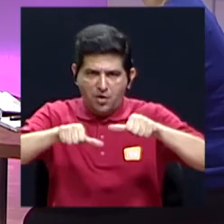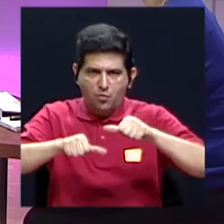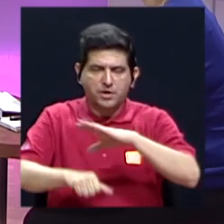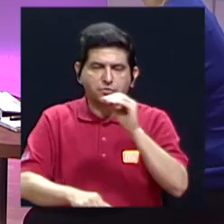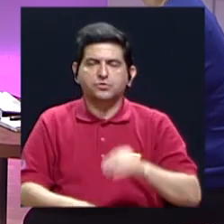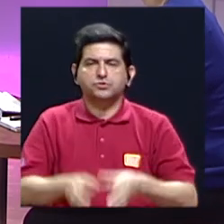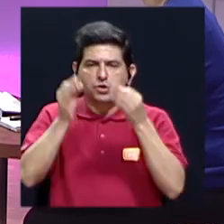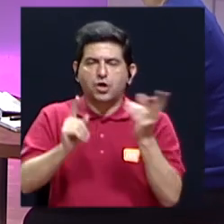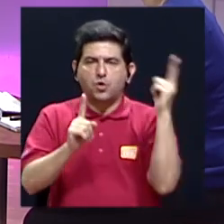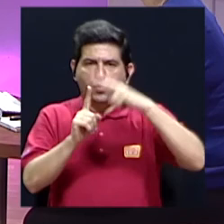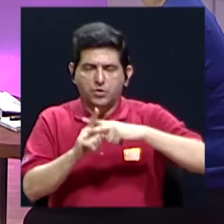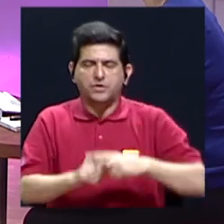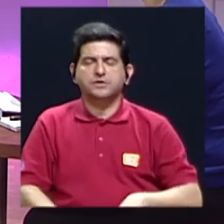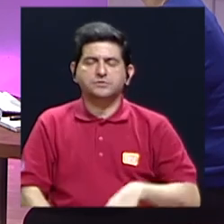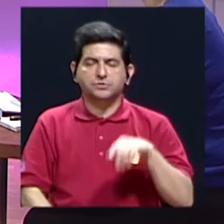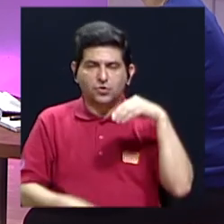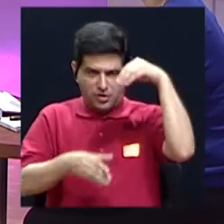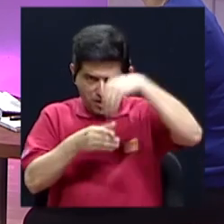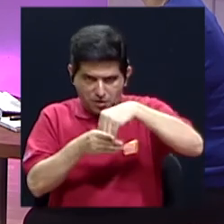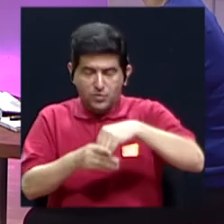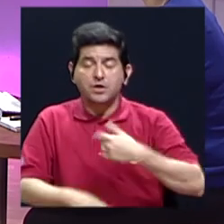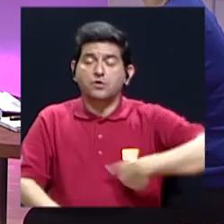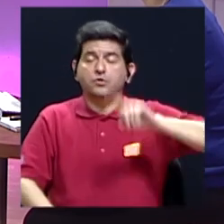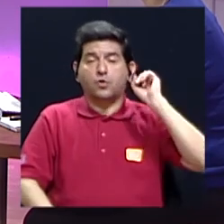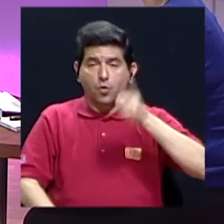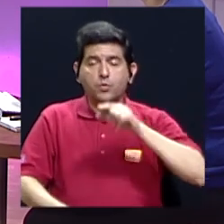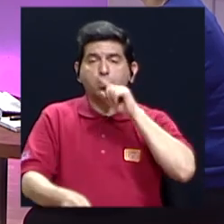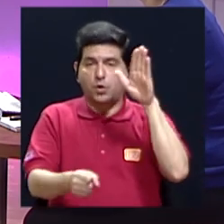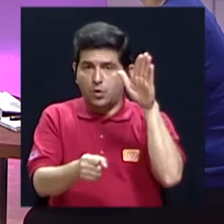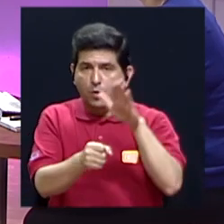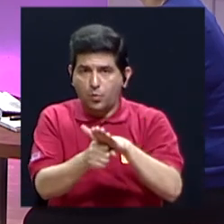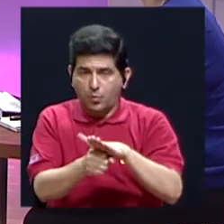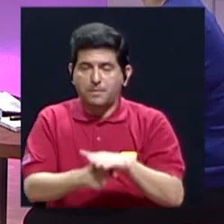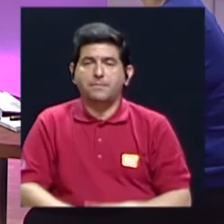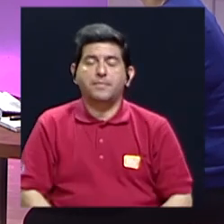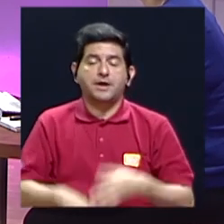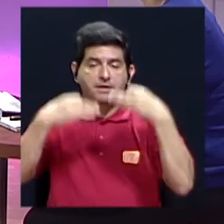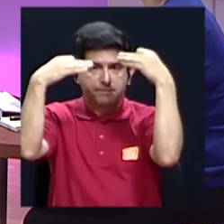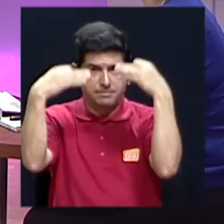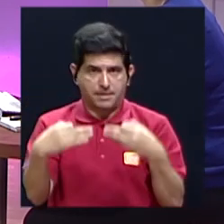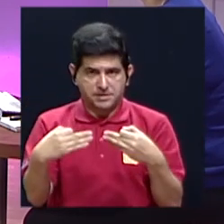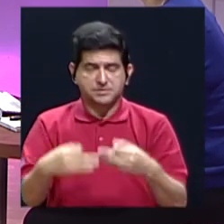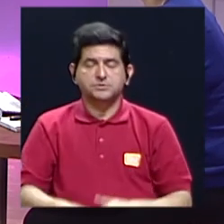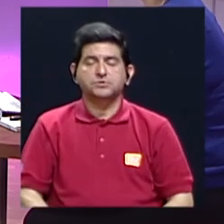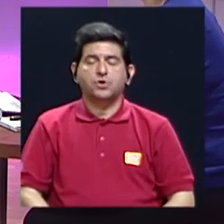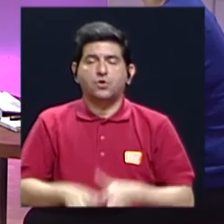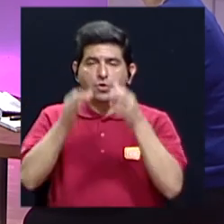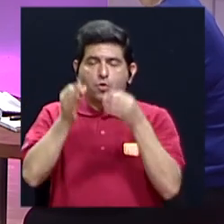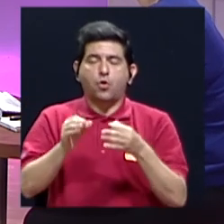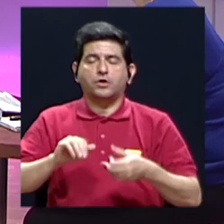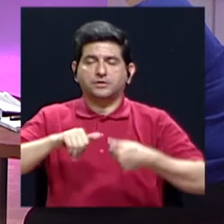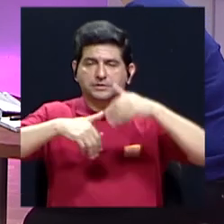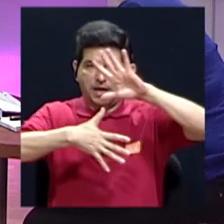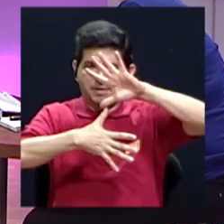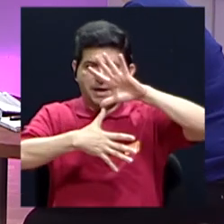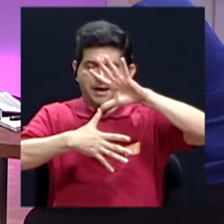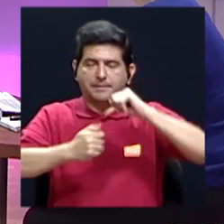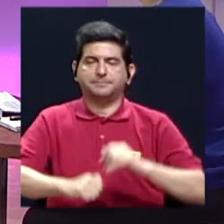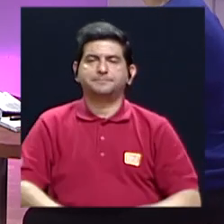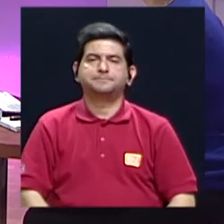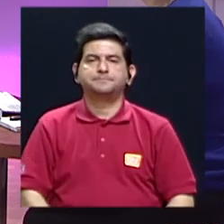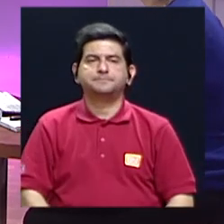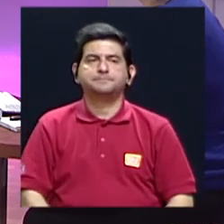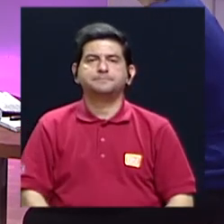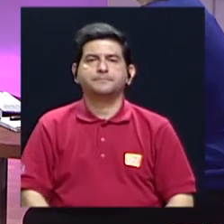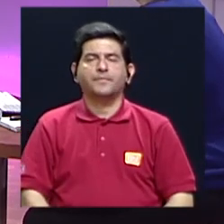jurisdicción, tenemos la obligación de cumplir con esta resolución de la Corte Interamericana.